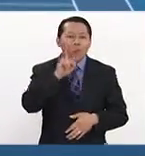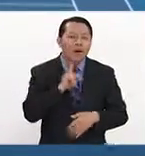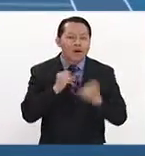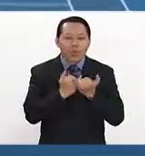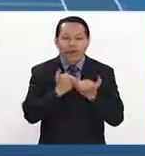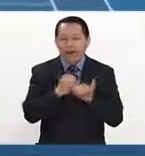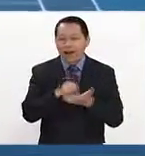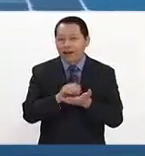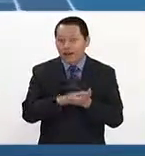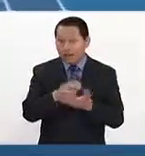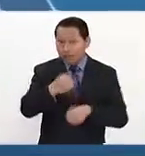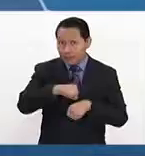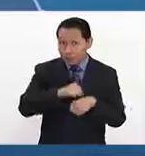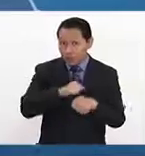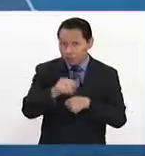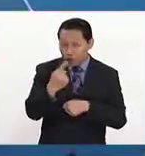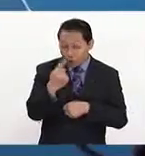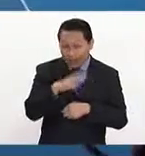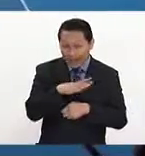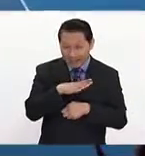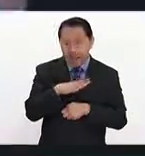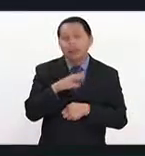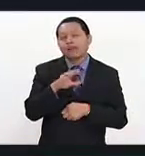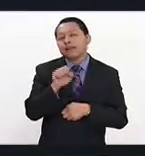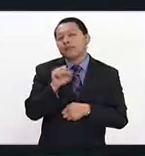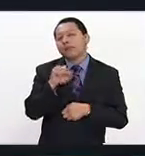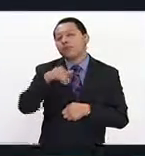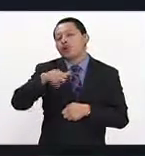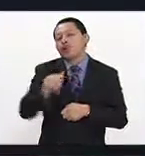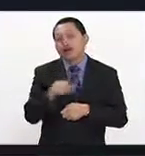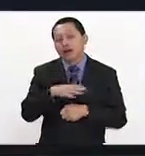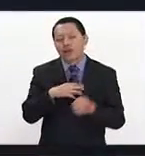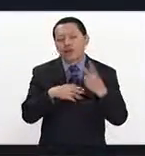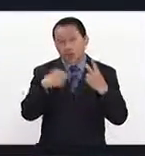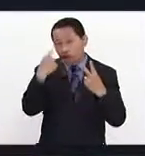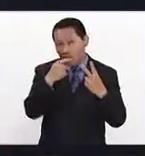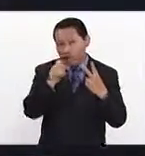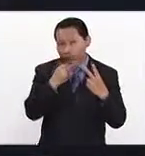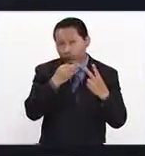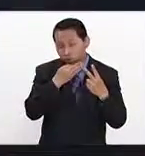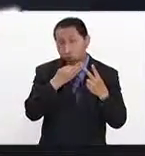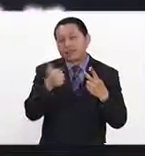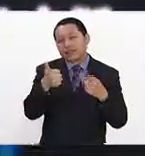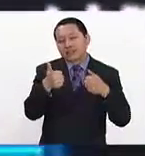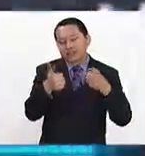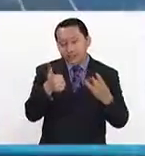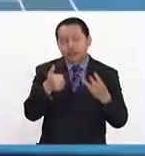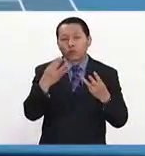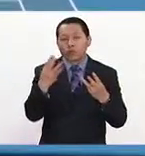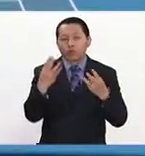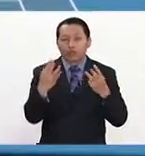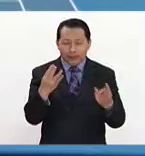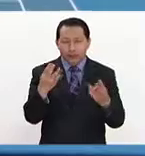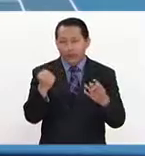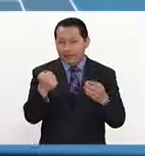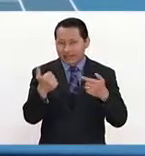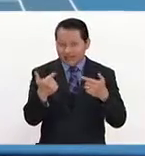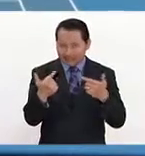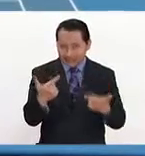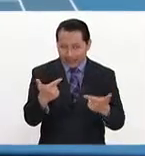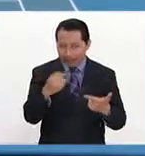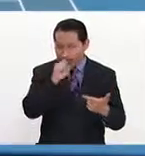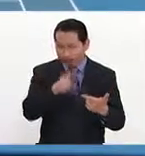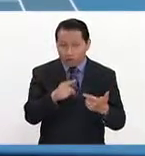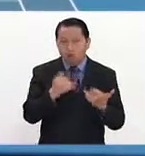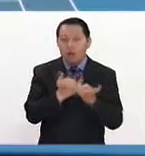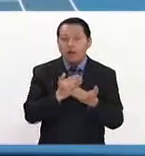la sembrada número uno del mundo, Simona Halep, venció en 2 horas y 20 minutos por 6-3, 4-6, 9-7 Angelique Kerber y avanzó a la gran